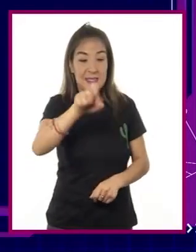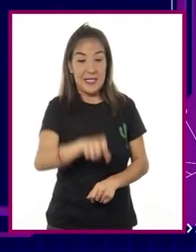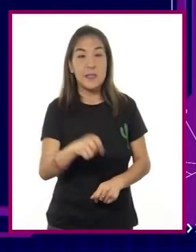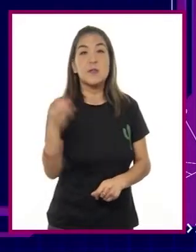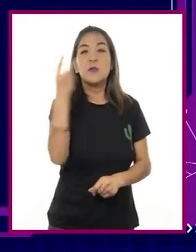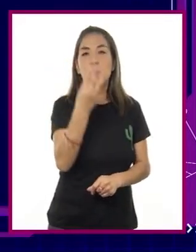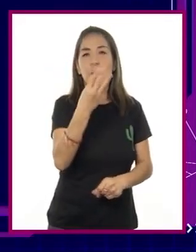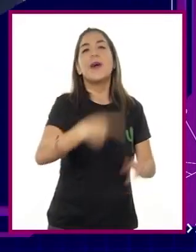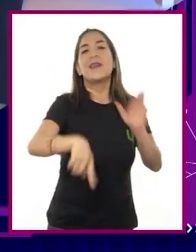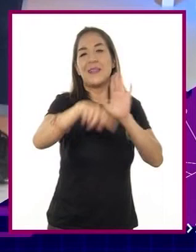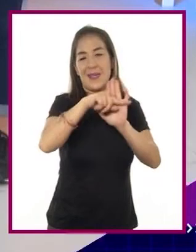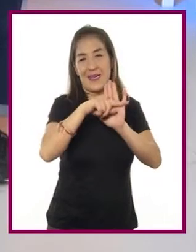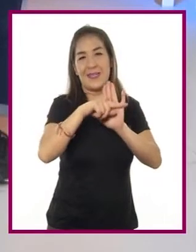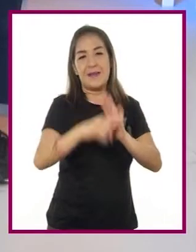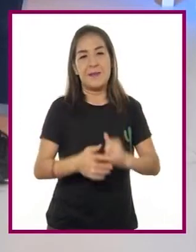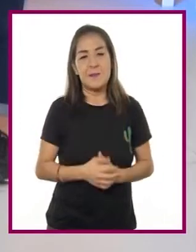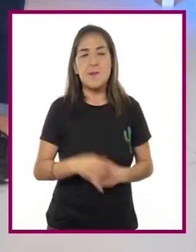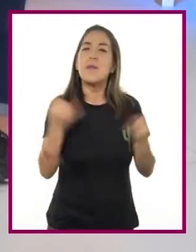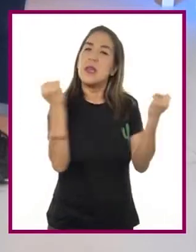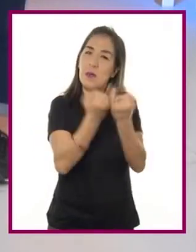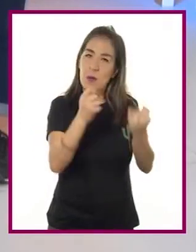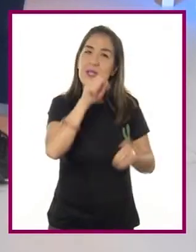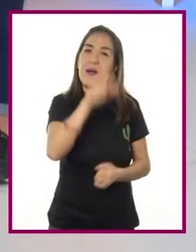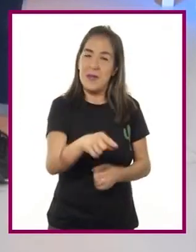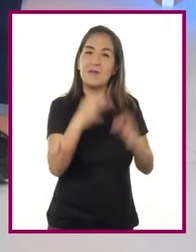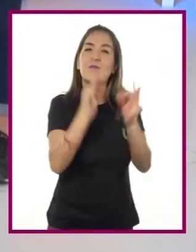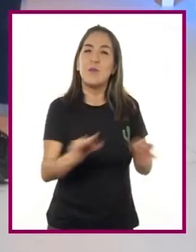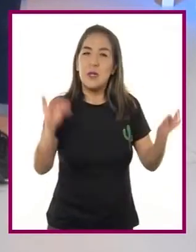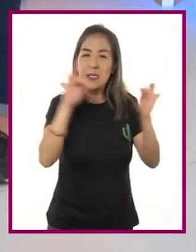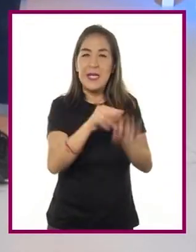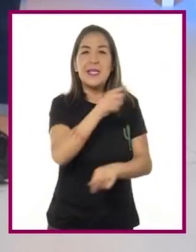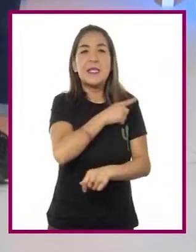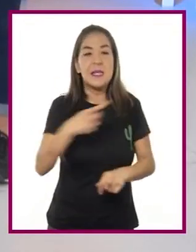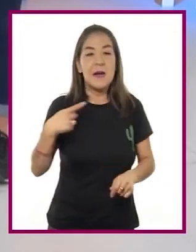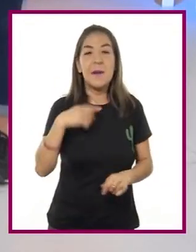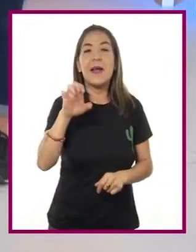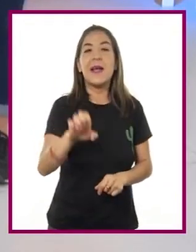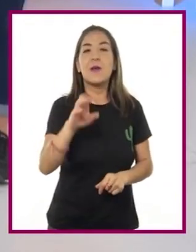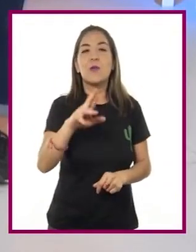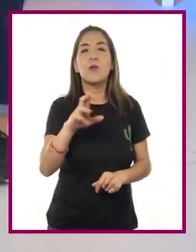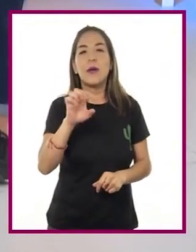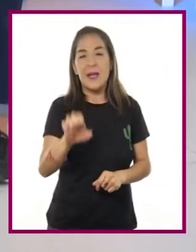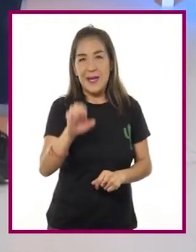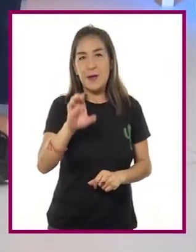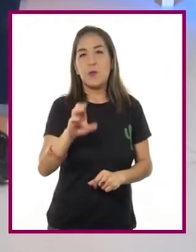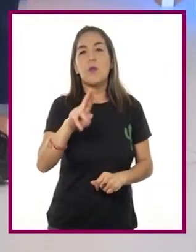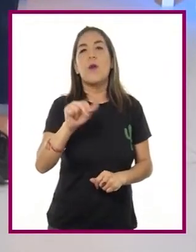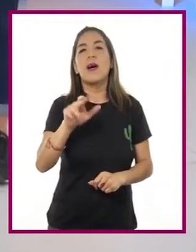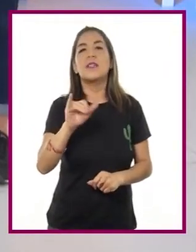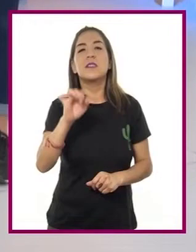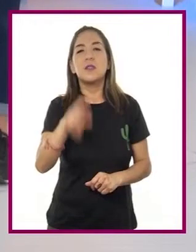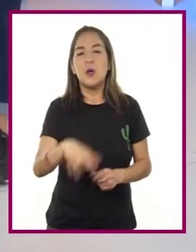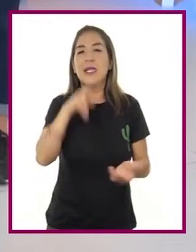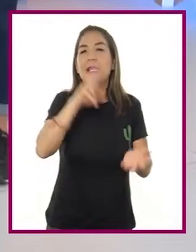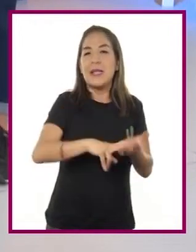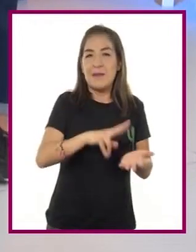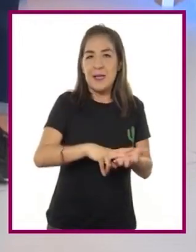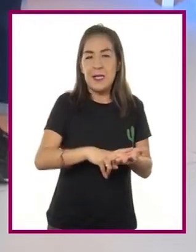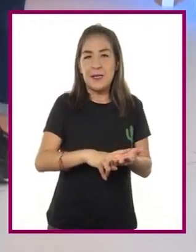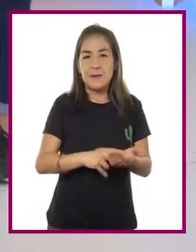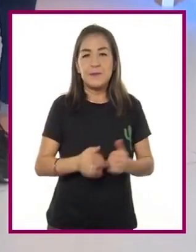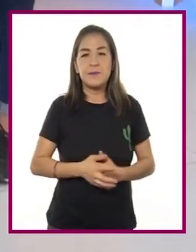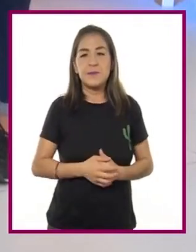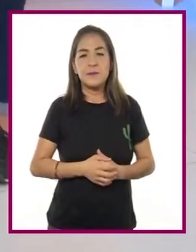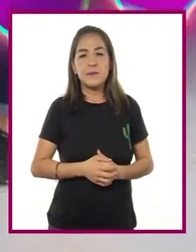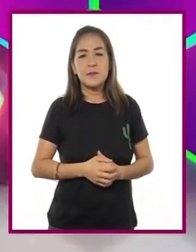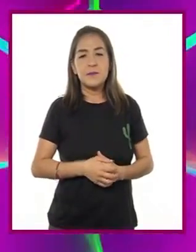cúbica negativa. También es muy importante tener en cuenta las ecuaciones equivalentes al resolver una ecuación.